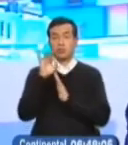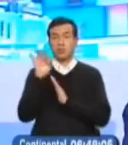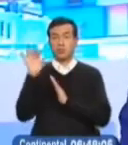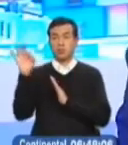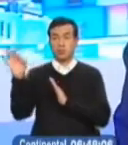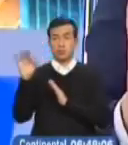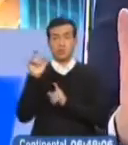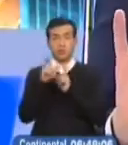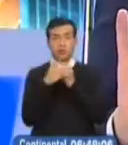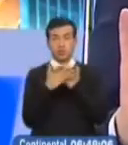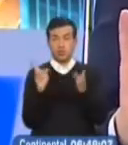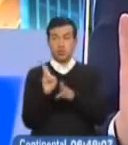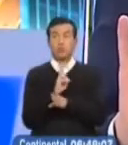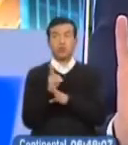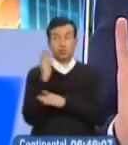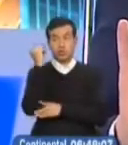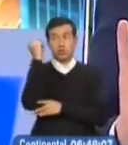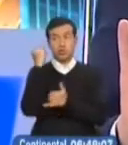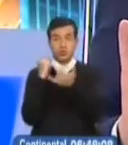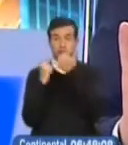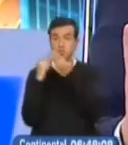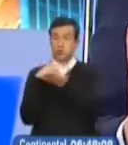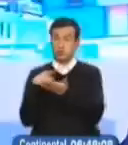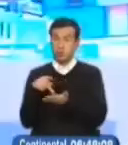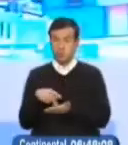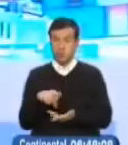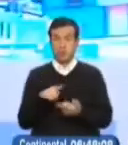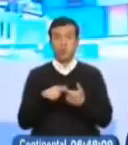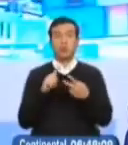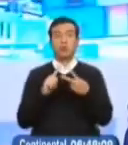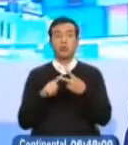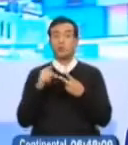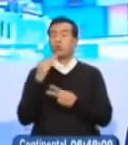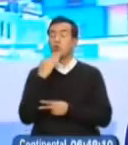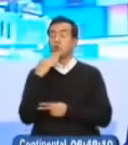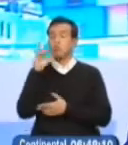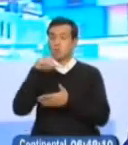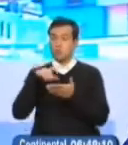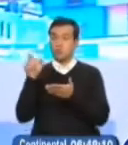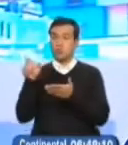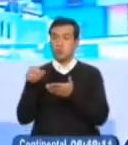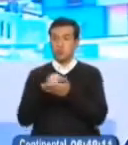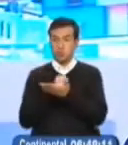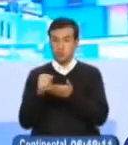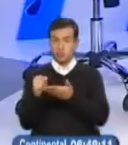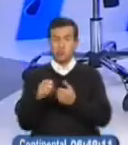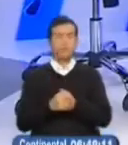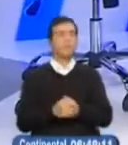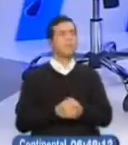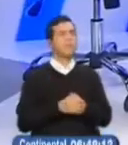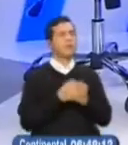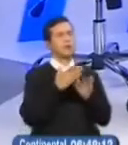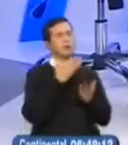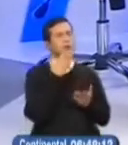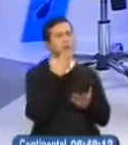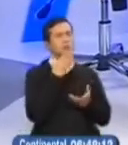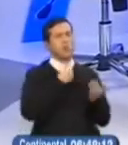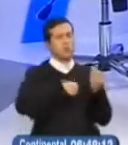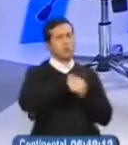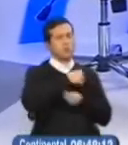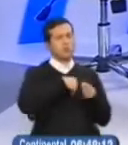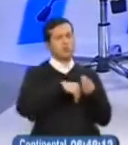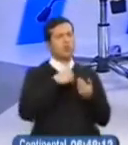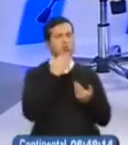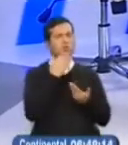1999. Para aquellos que usan dinero electrónico y para aquellos que usan tarjeta de débito o crédito, el 11%. Hablemos de ese mecanismo. ¿Cómo va a ser